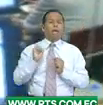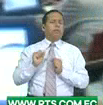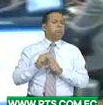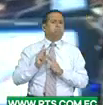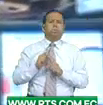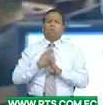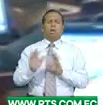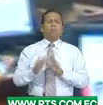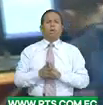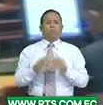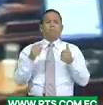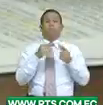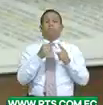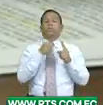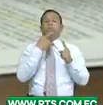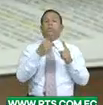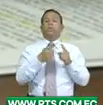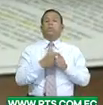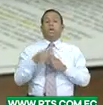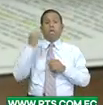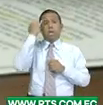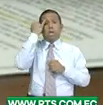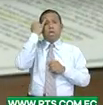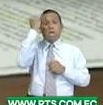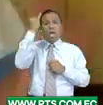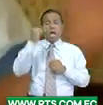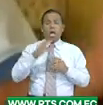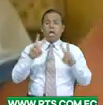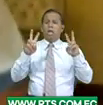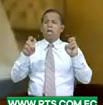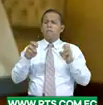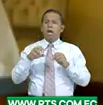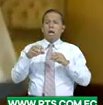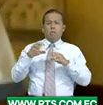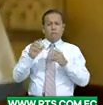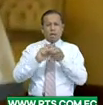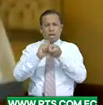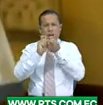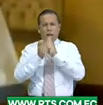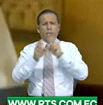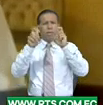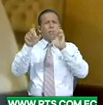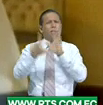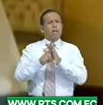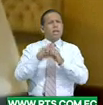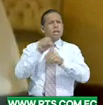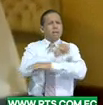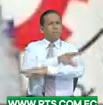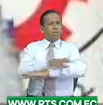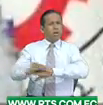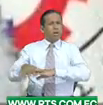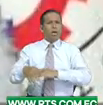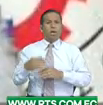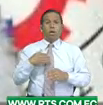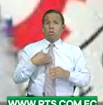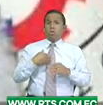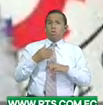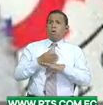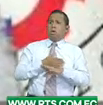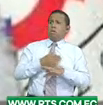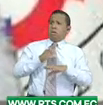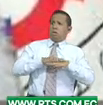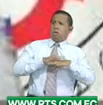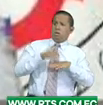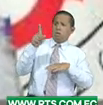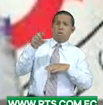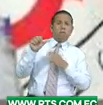esta idea que impulsaban era para modificar la ley amazónica. También aseguró que no fue él quien recomendó a la ministra Romo a René Tamayo, quien